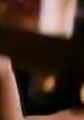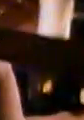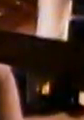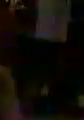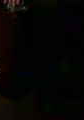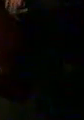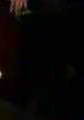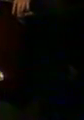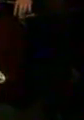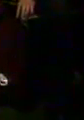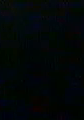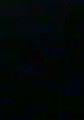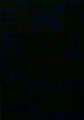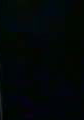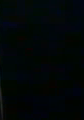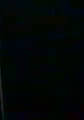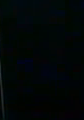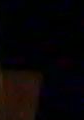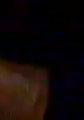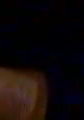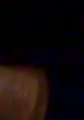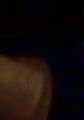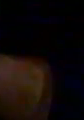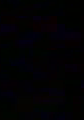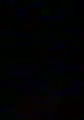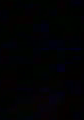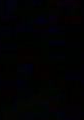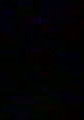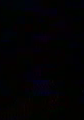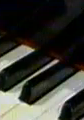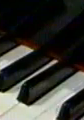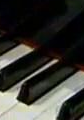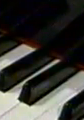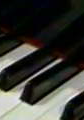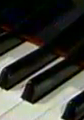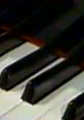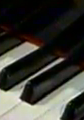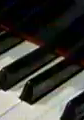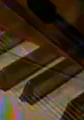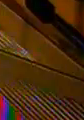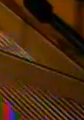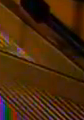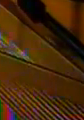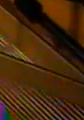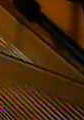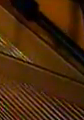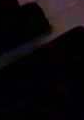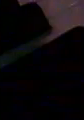Thank you.